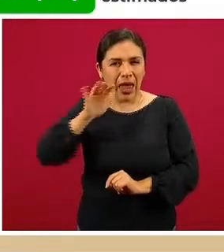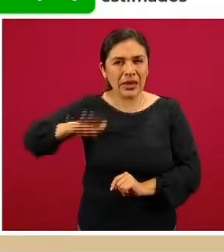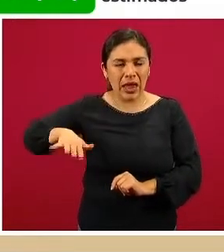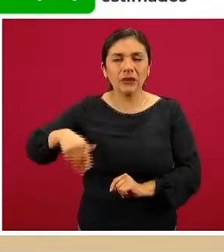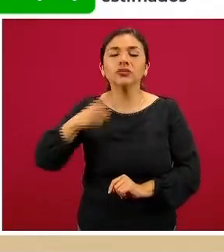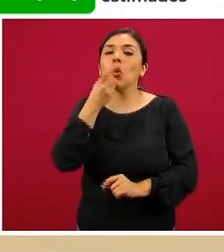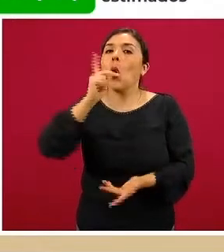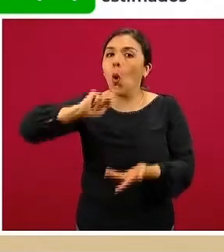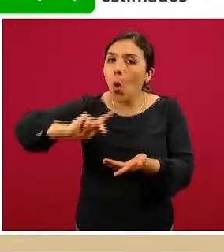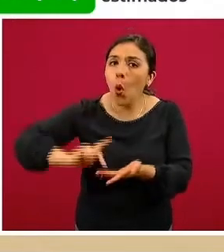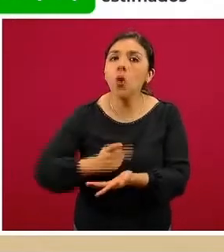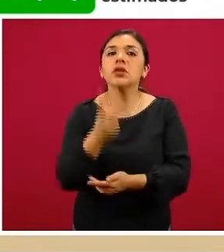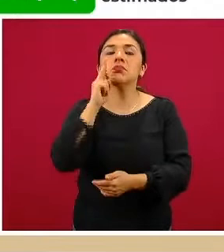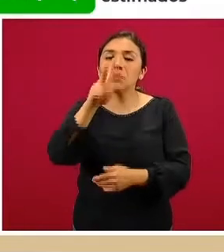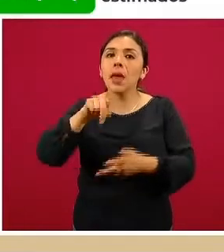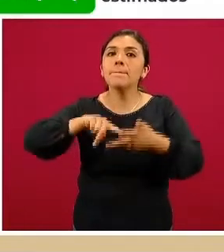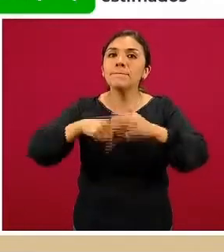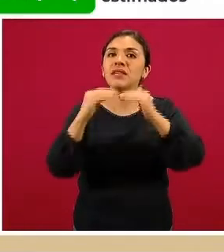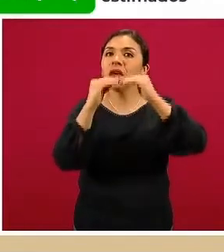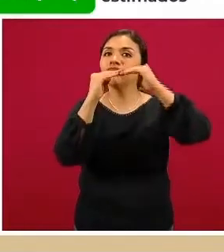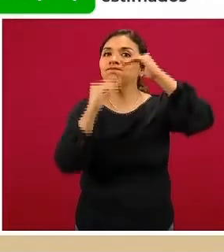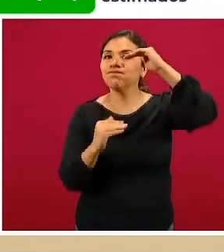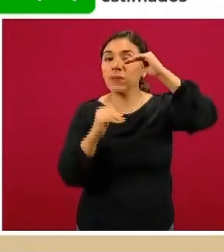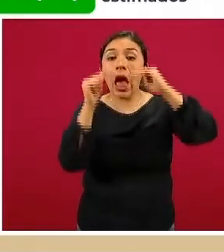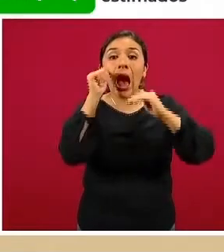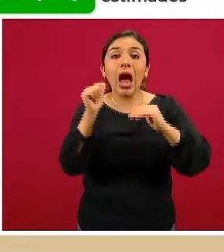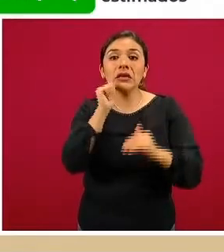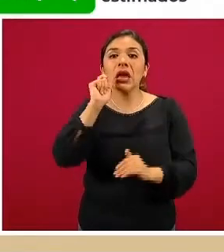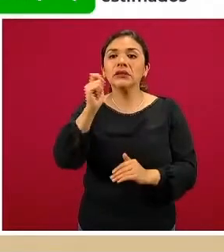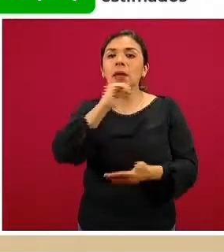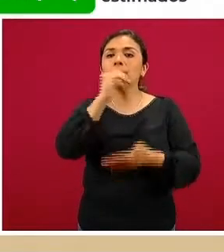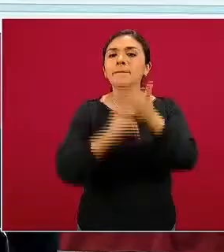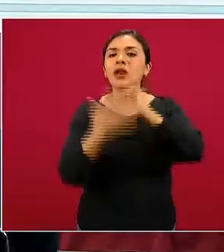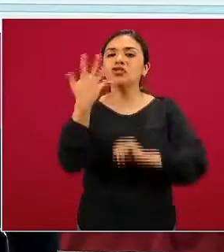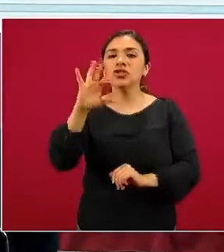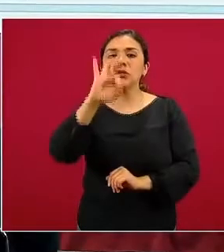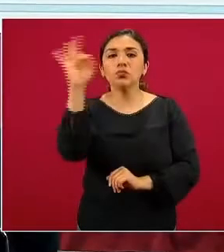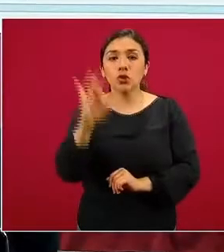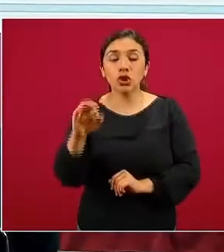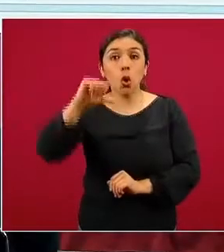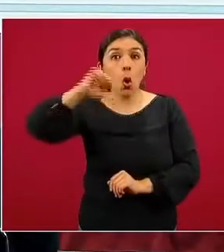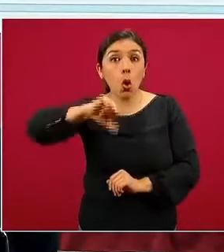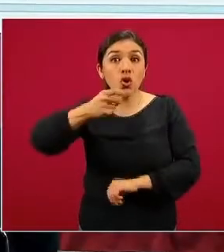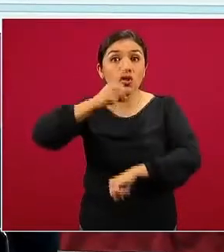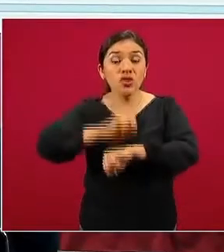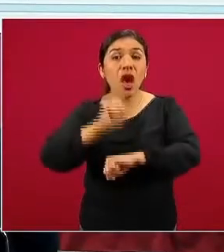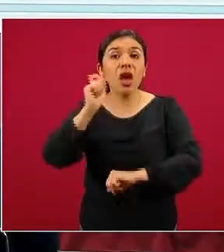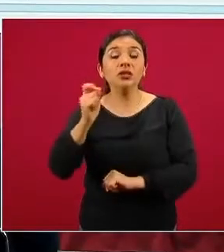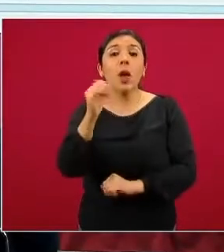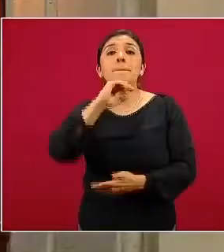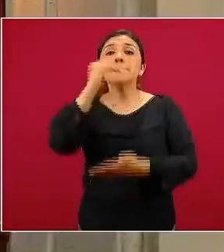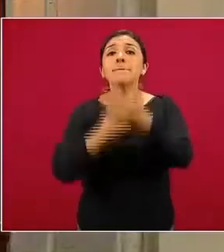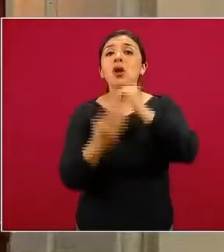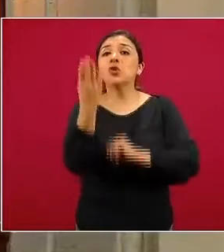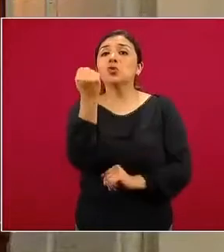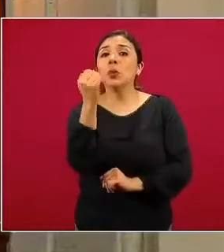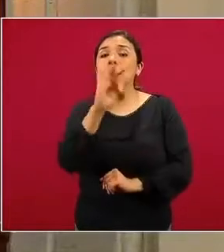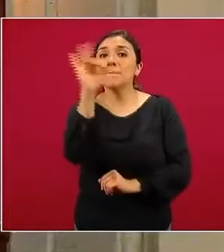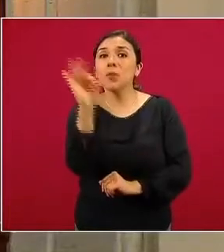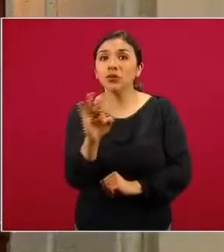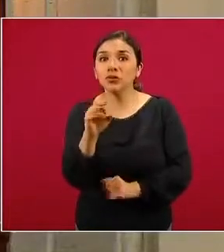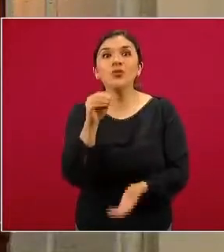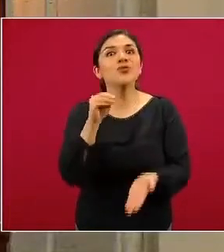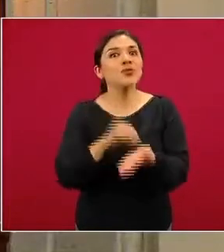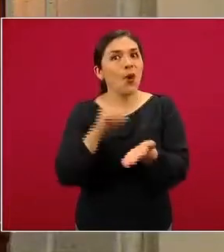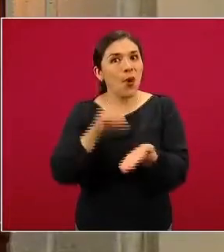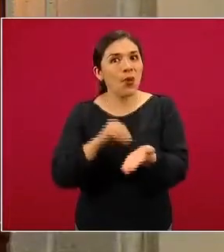volvemos nuevamente a abrir con un descenso. El día de ayer era de menos 10%, el día de hoy es de menos 9%, todavía se